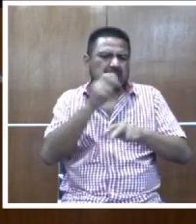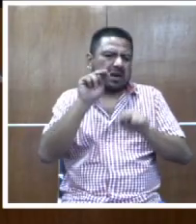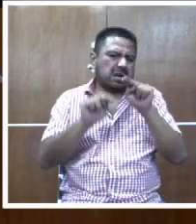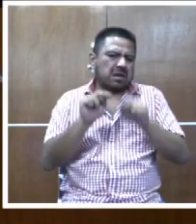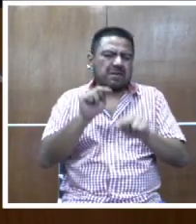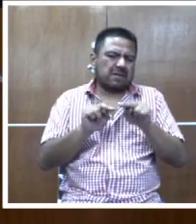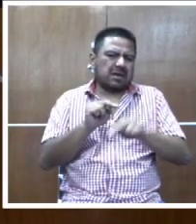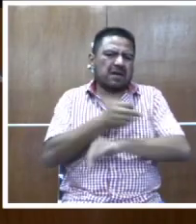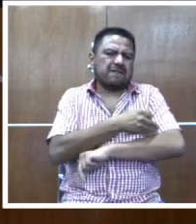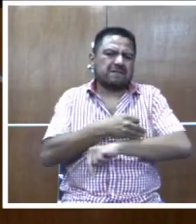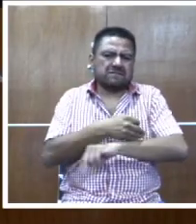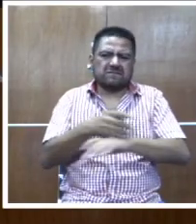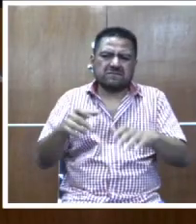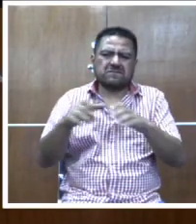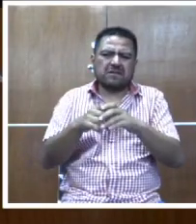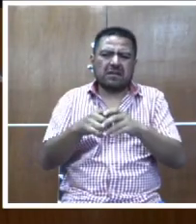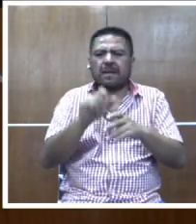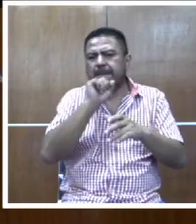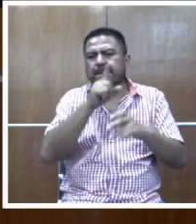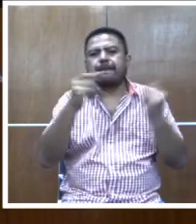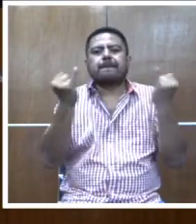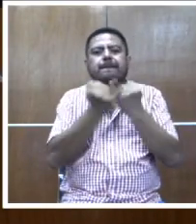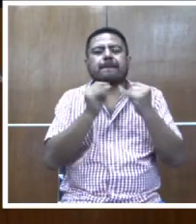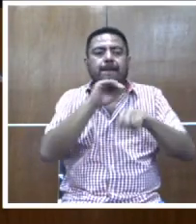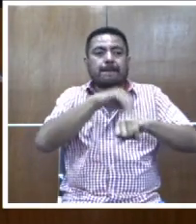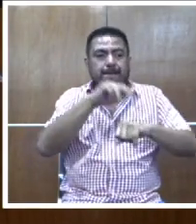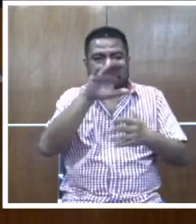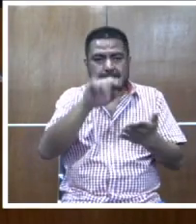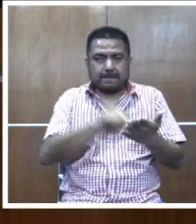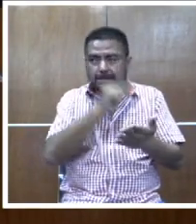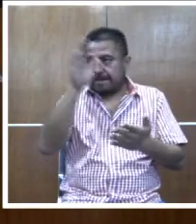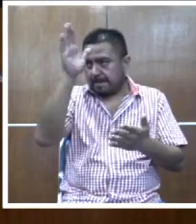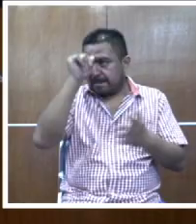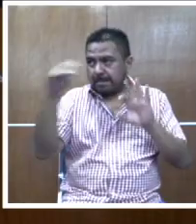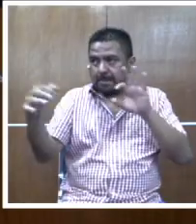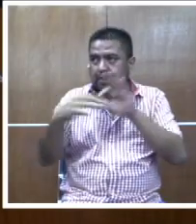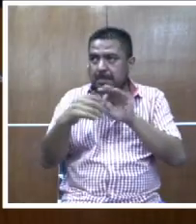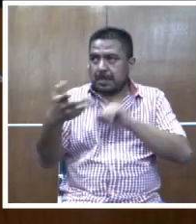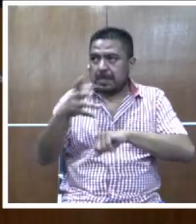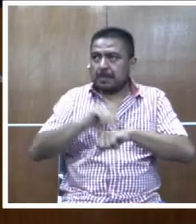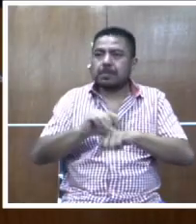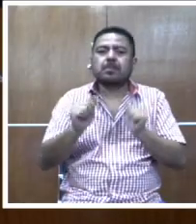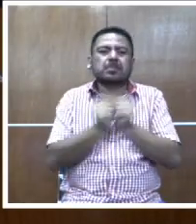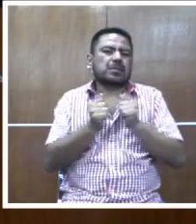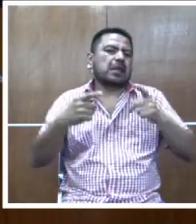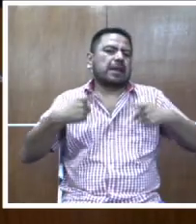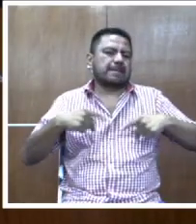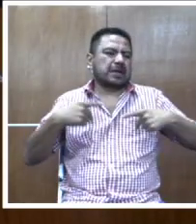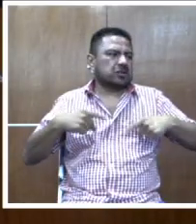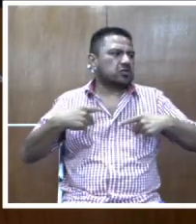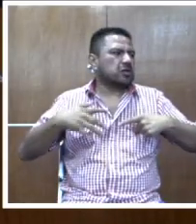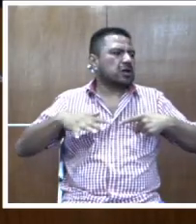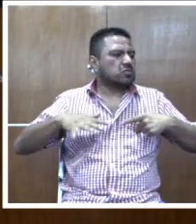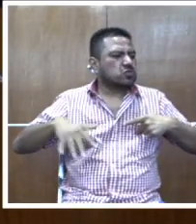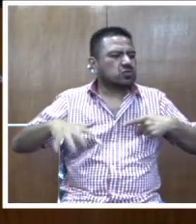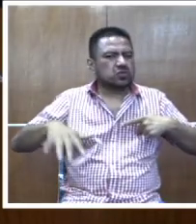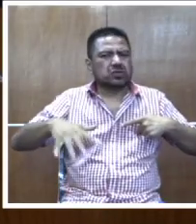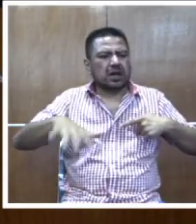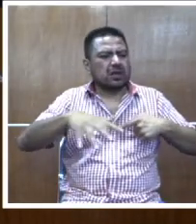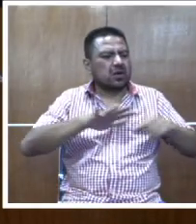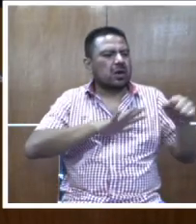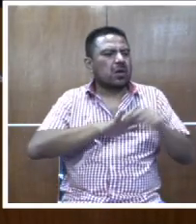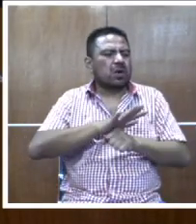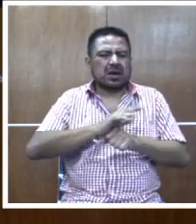materia familiar y que emane de algún convenio autorizado por la persona juzgadora de